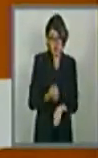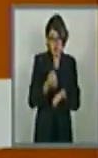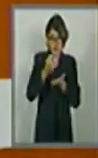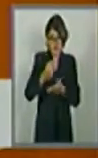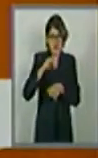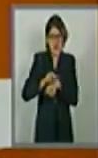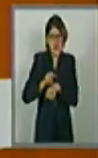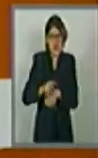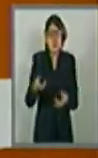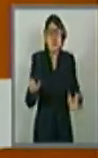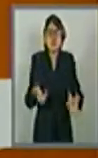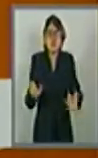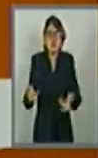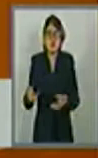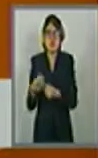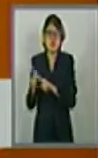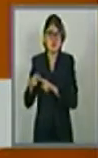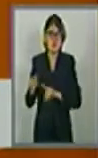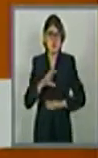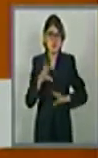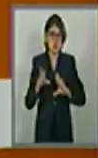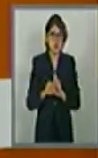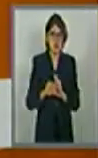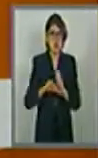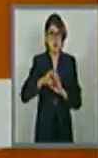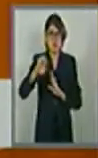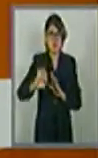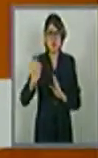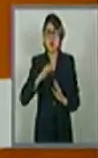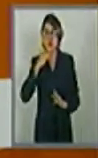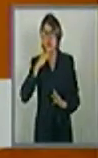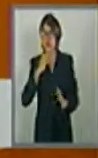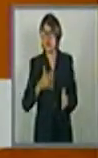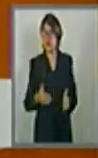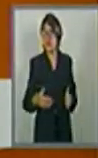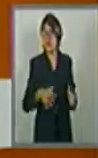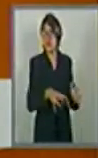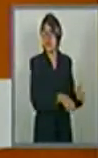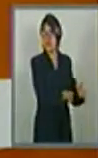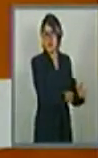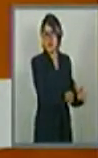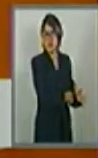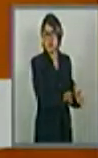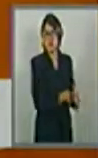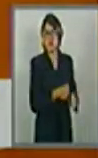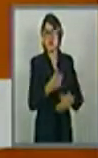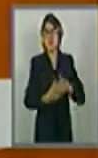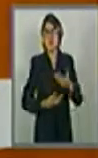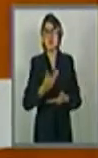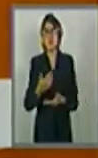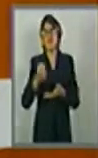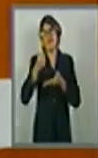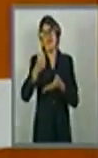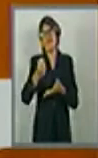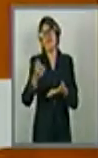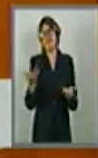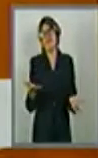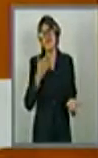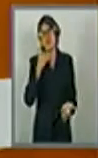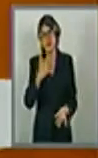electorales el recurso público cuando se desvía a fines electorales se convierte en un recurso ilícito en campañas